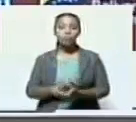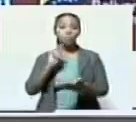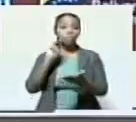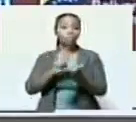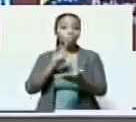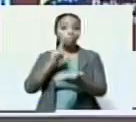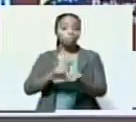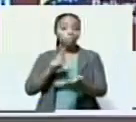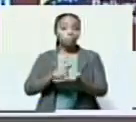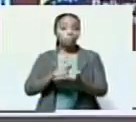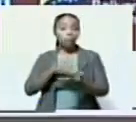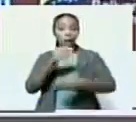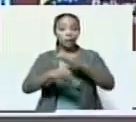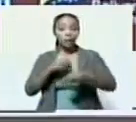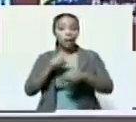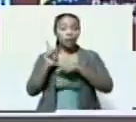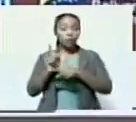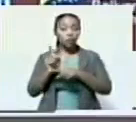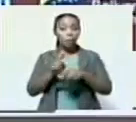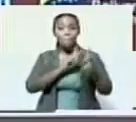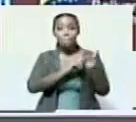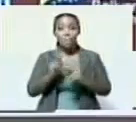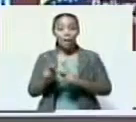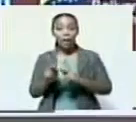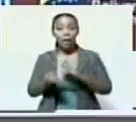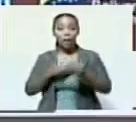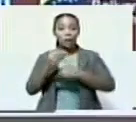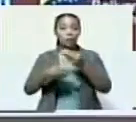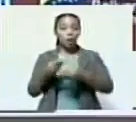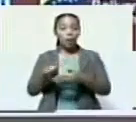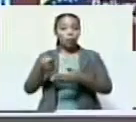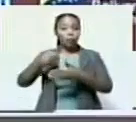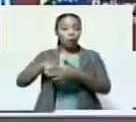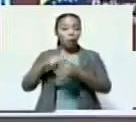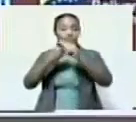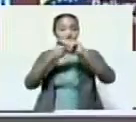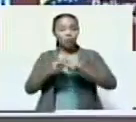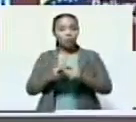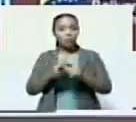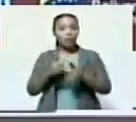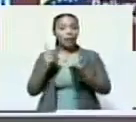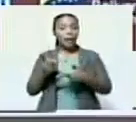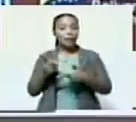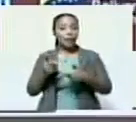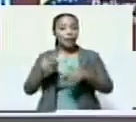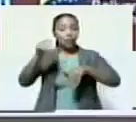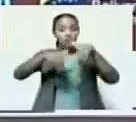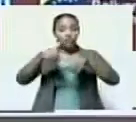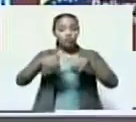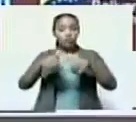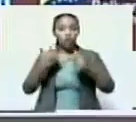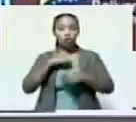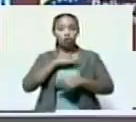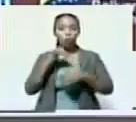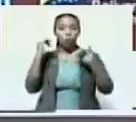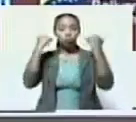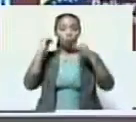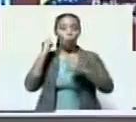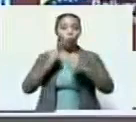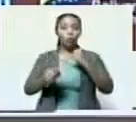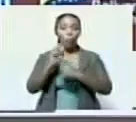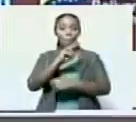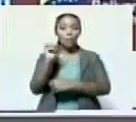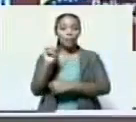participación en la ejecución de estos planes, habida cuenta de la cantidad de elecciones que hemos celebrado en estos últimos